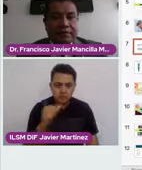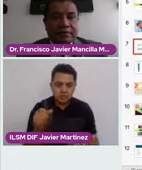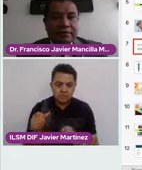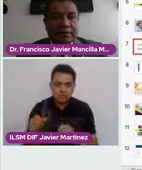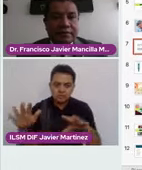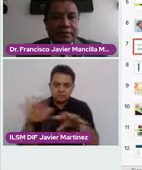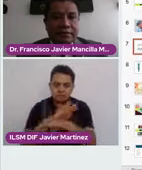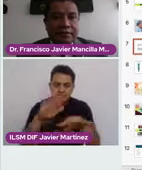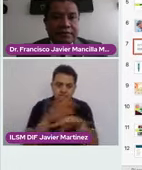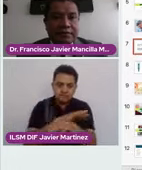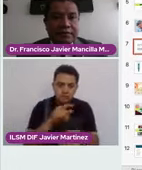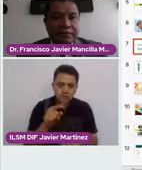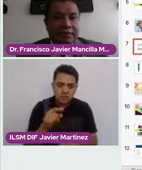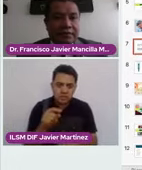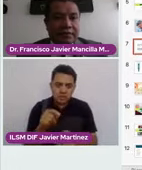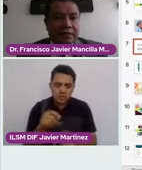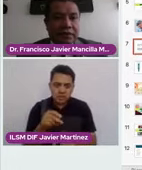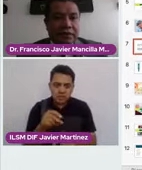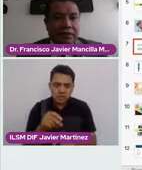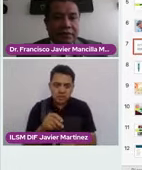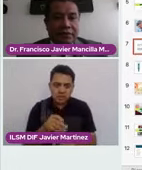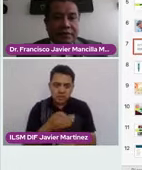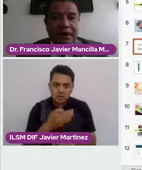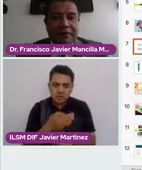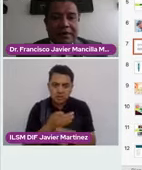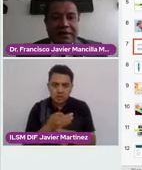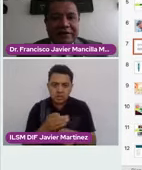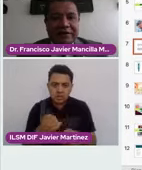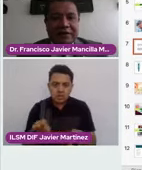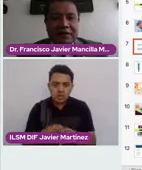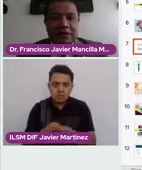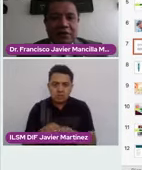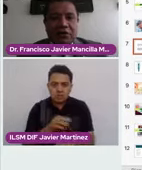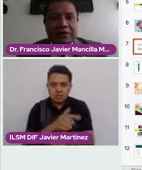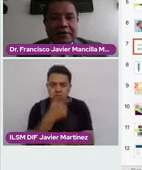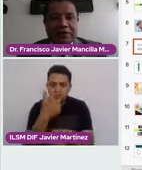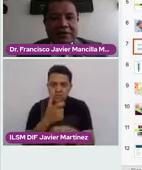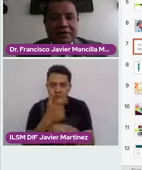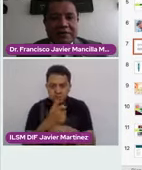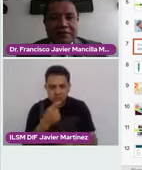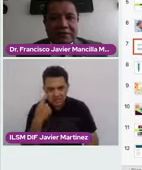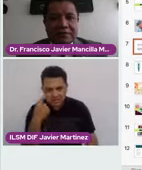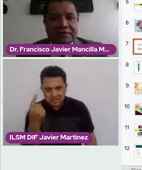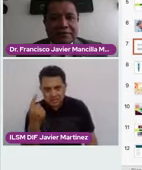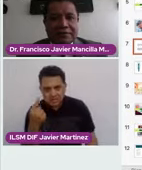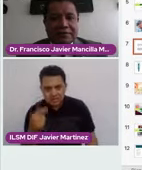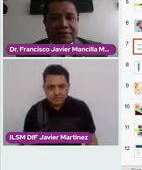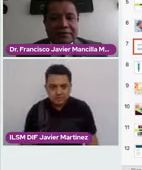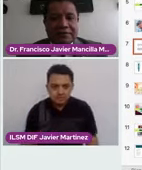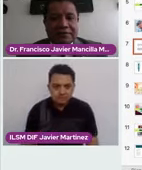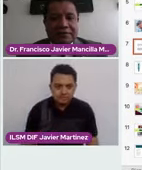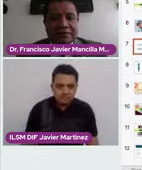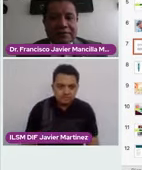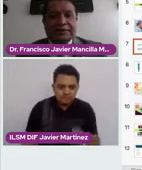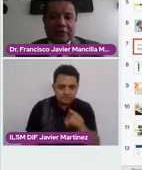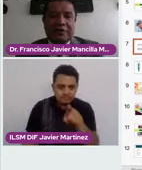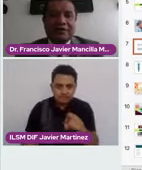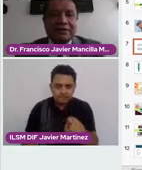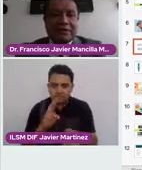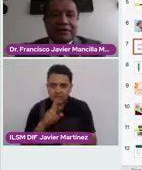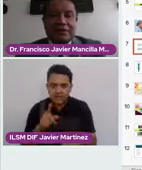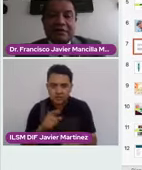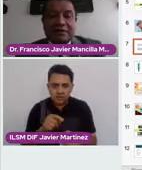Ahorita ya vemos como la séptima. A ver, ahí mejor lo paso así. Así mejor. Sí.